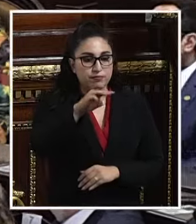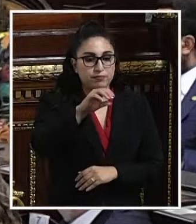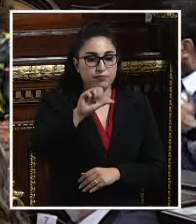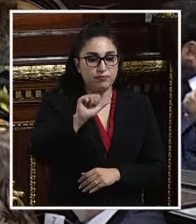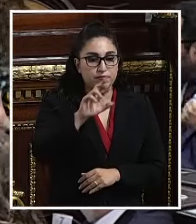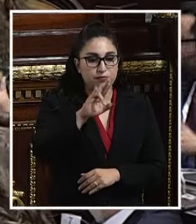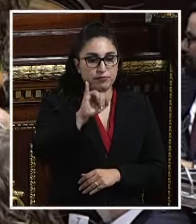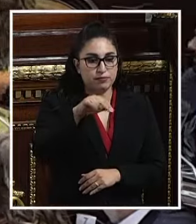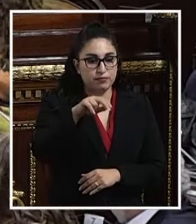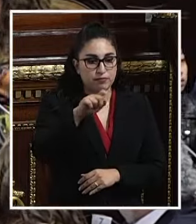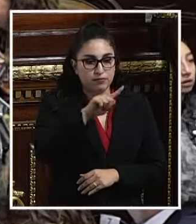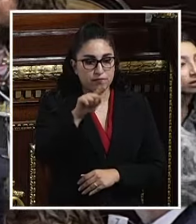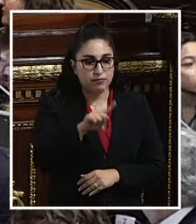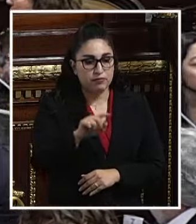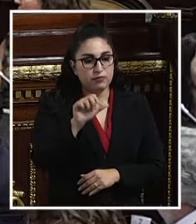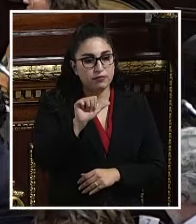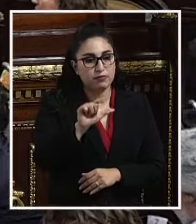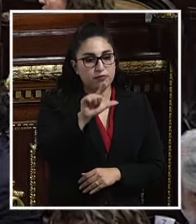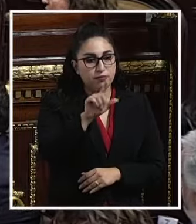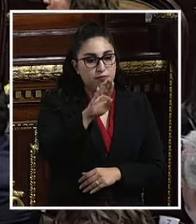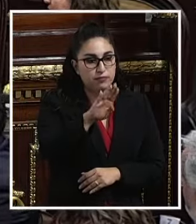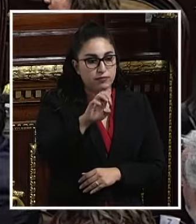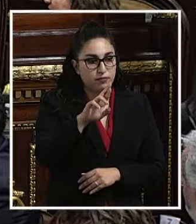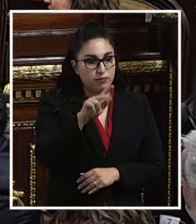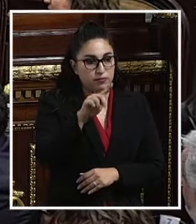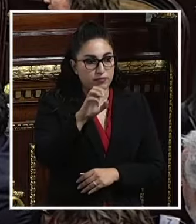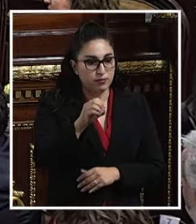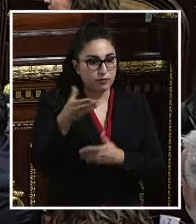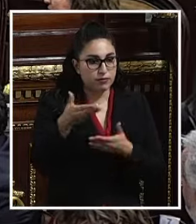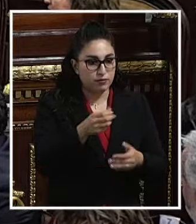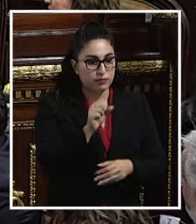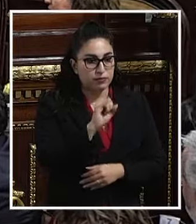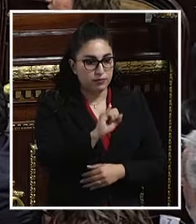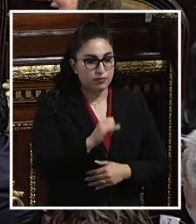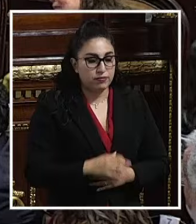Martínez Urincho Alberto, presente.